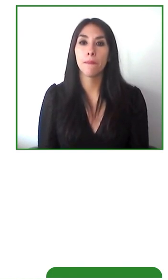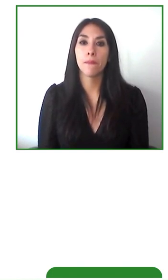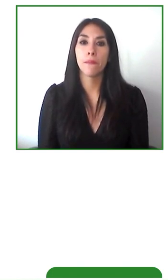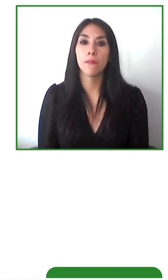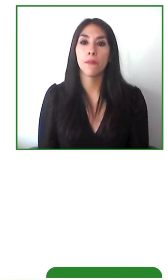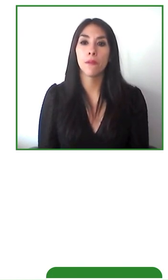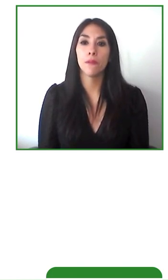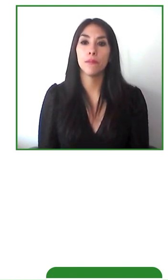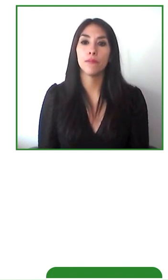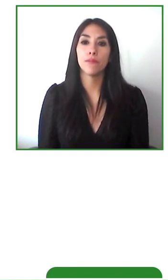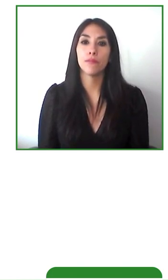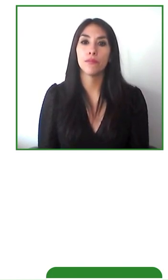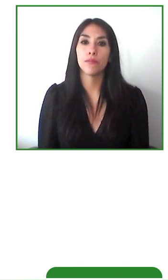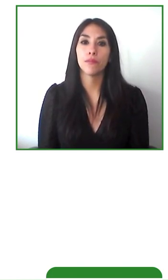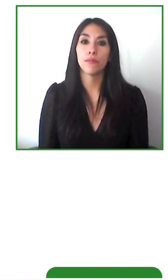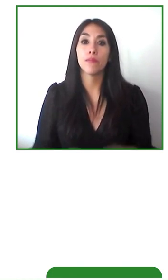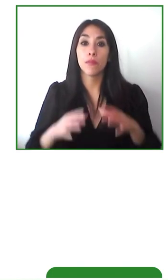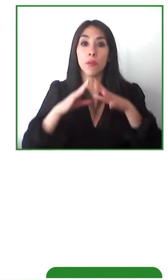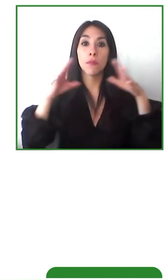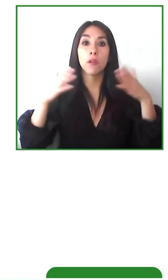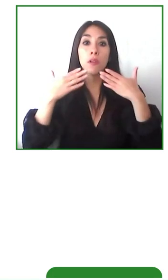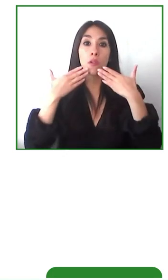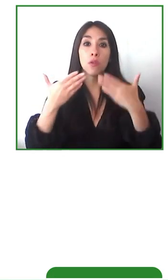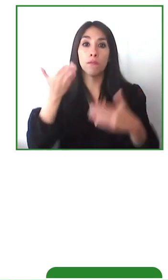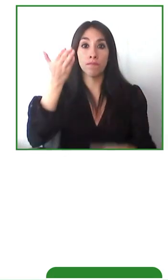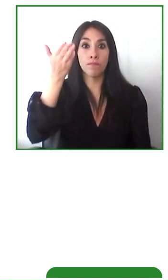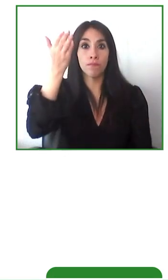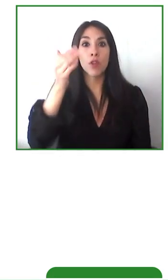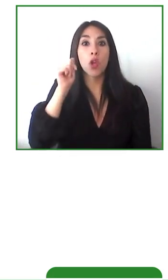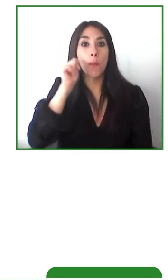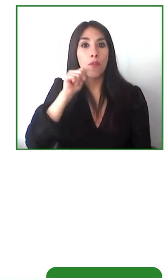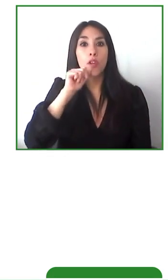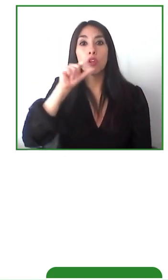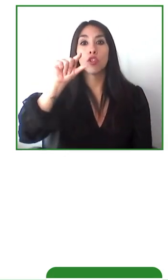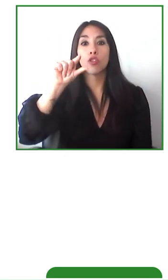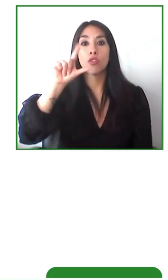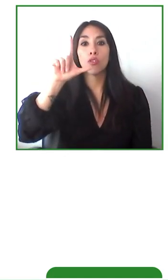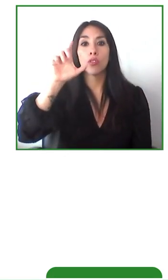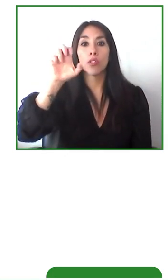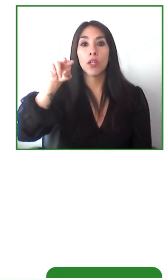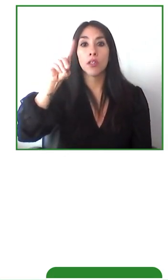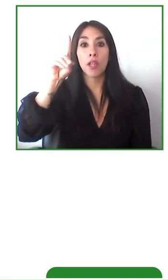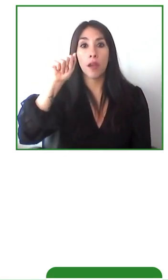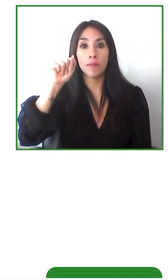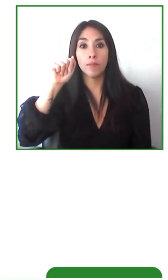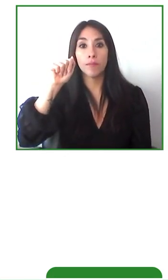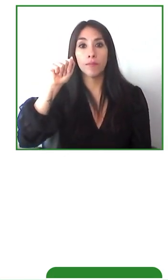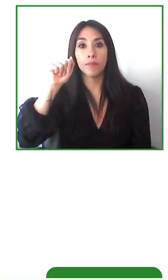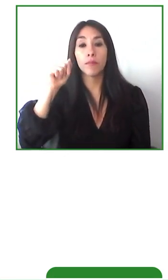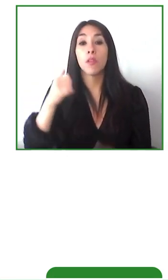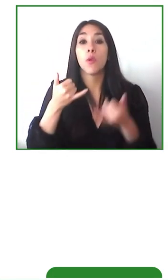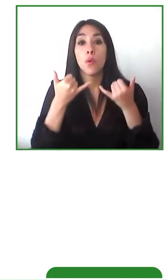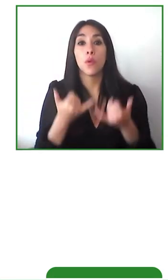Muchísimas gracias, Brenda. Después de tu presentación, ahora me quiero ir fuera, la naturaleza.